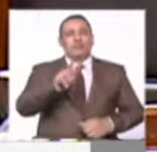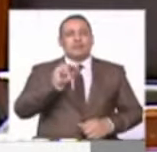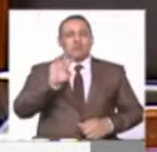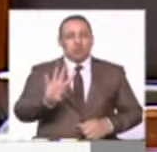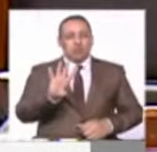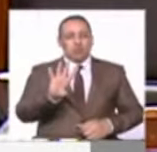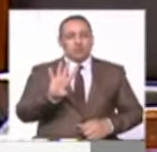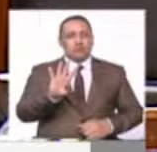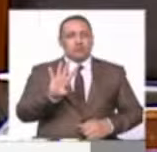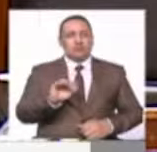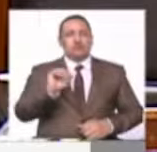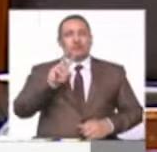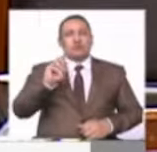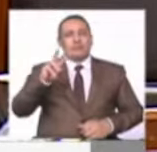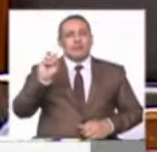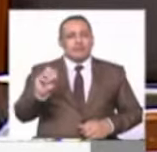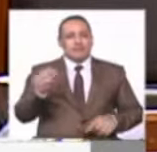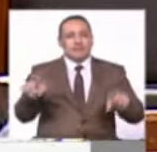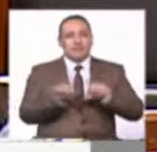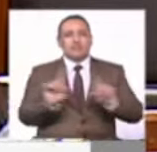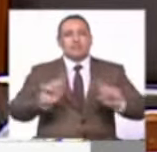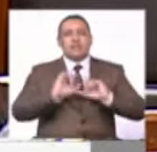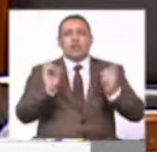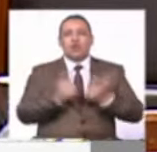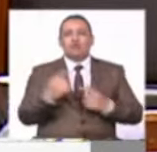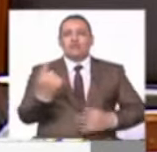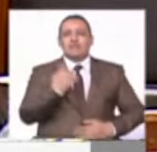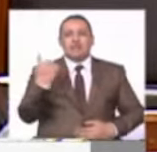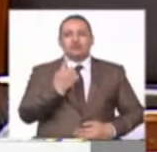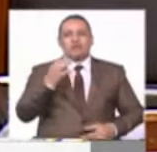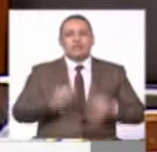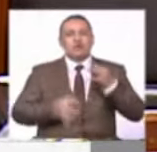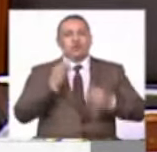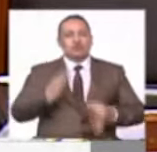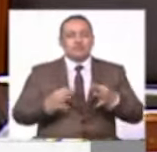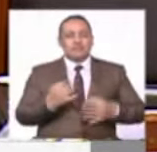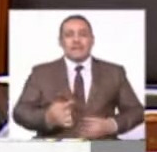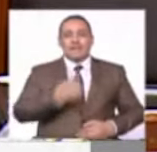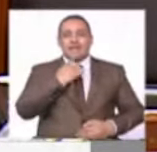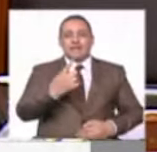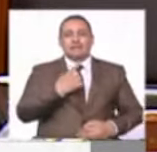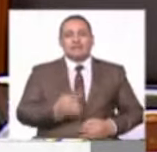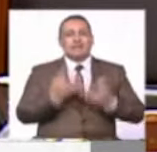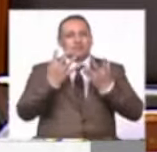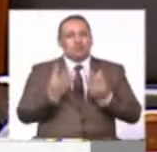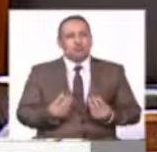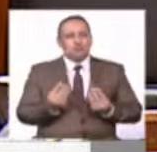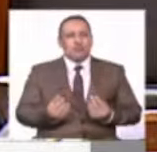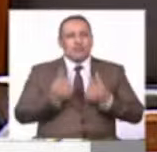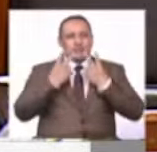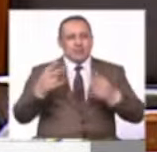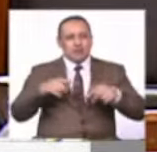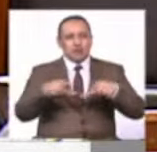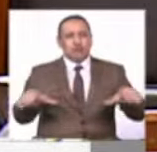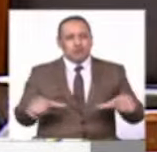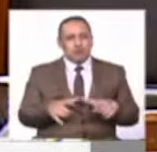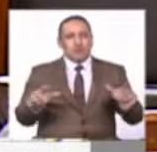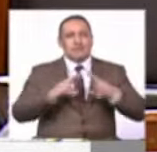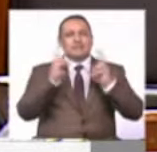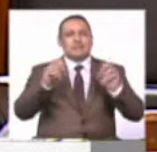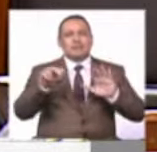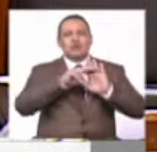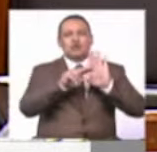224 2020 de la junta Nacional de Justicia fue reducir el ámbito semántico